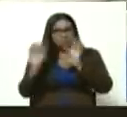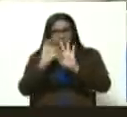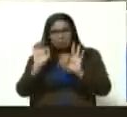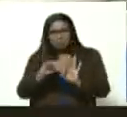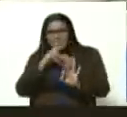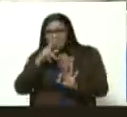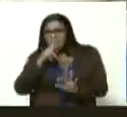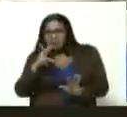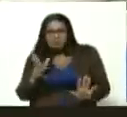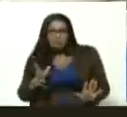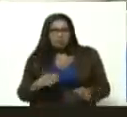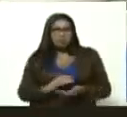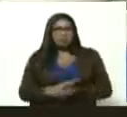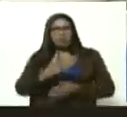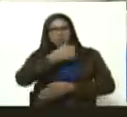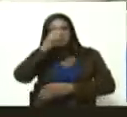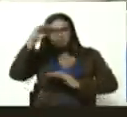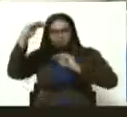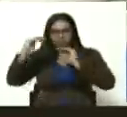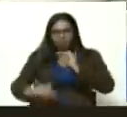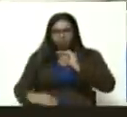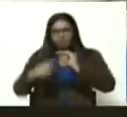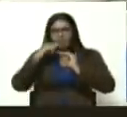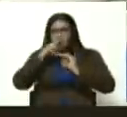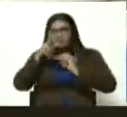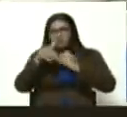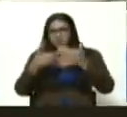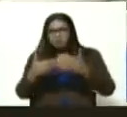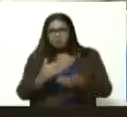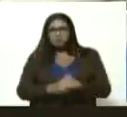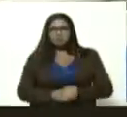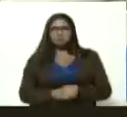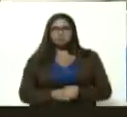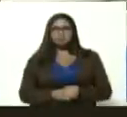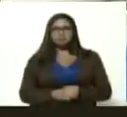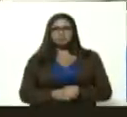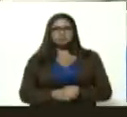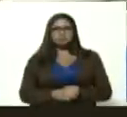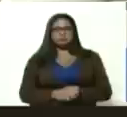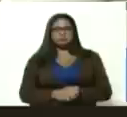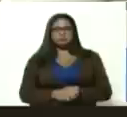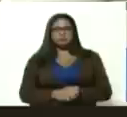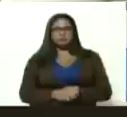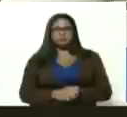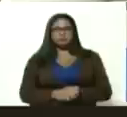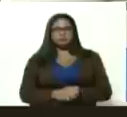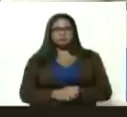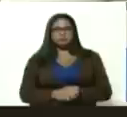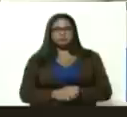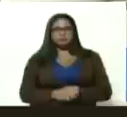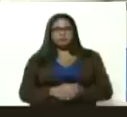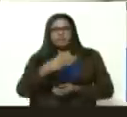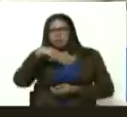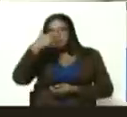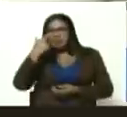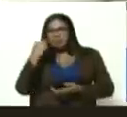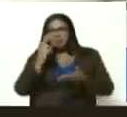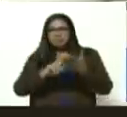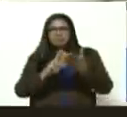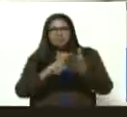formas del jefe estado hacia abajo ellos van a lado no habla de venezuela qué vergüenza